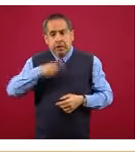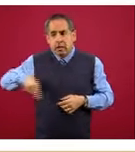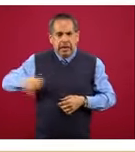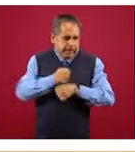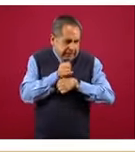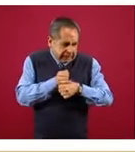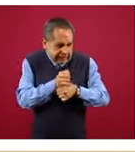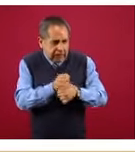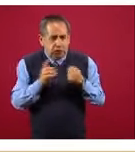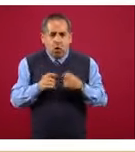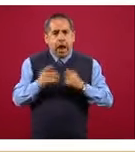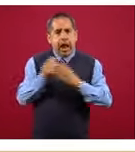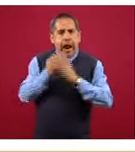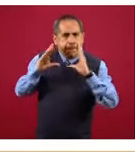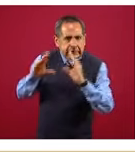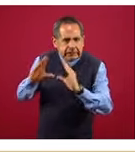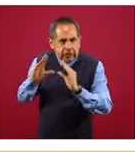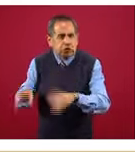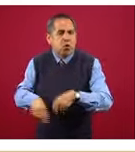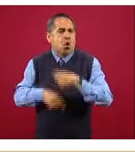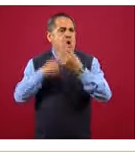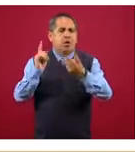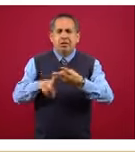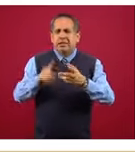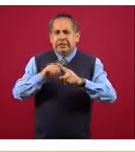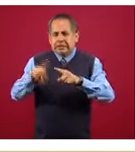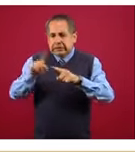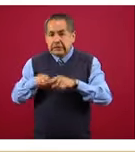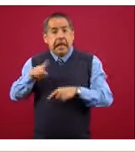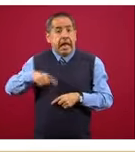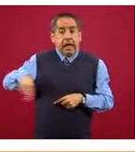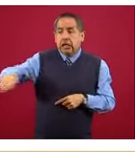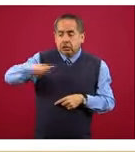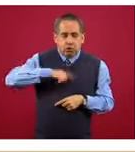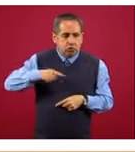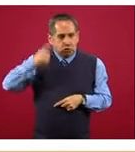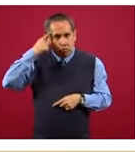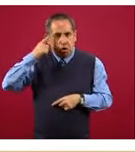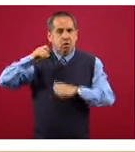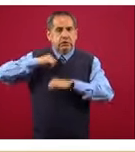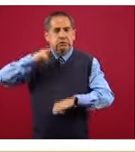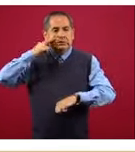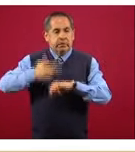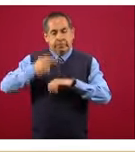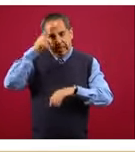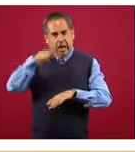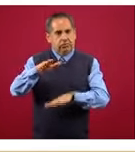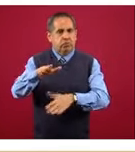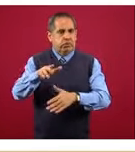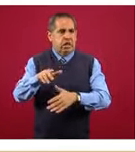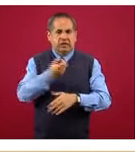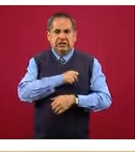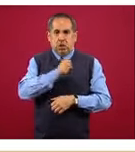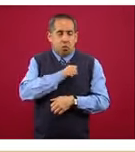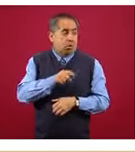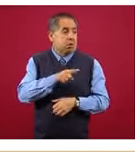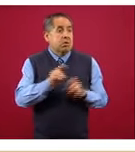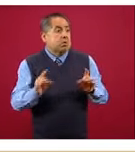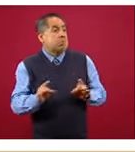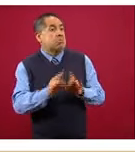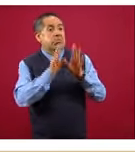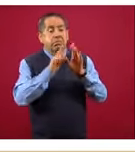investigación, de capacitación, y que intervienen, lo más importante, intervienen como autoridad sanitaria en incidentes de